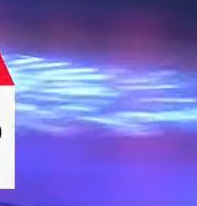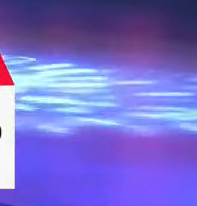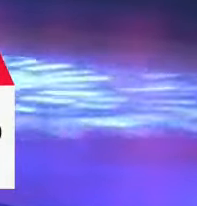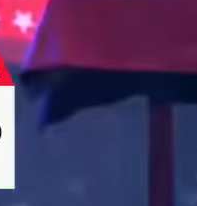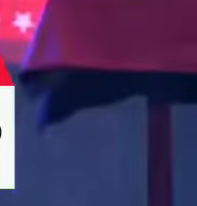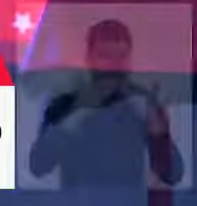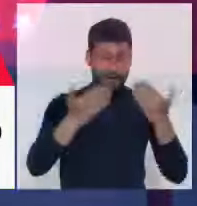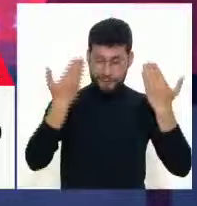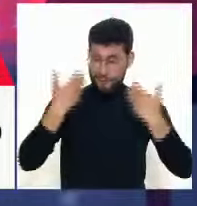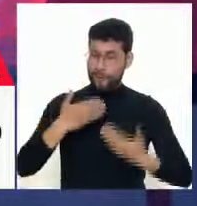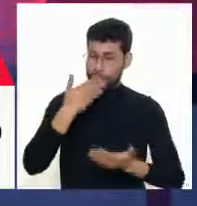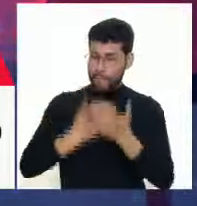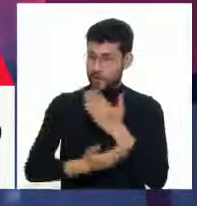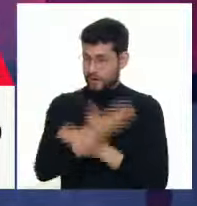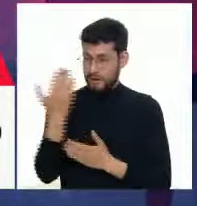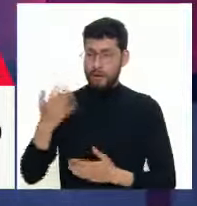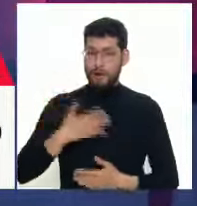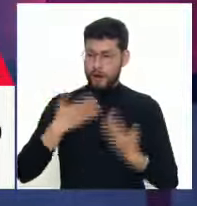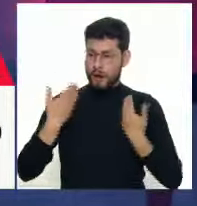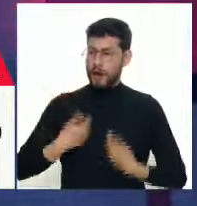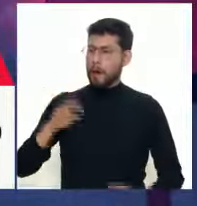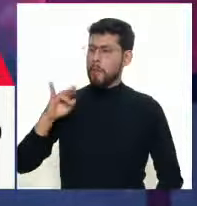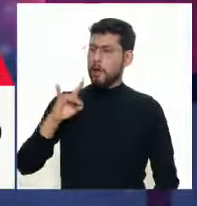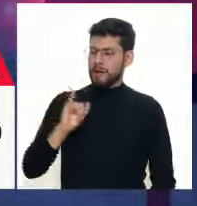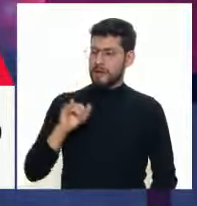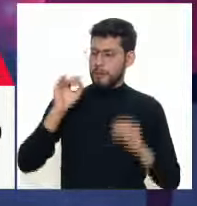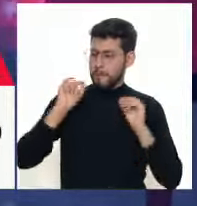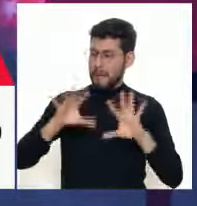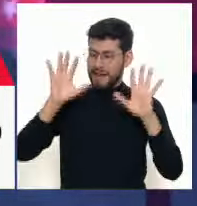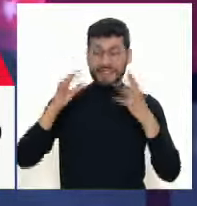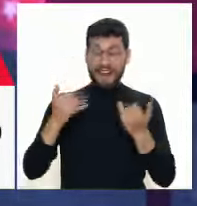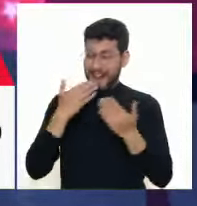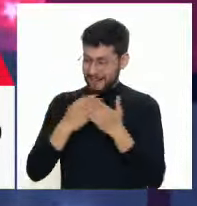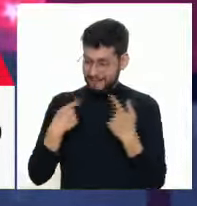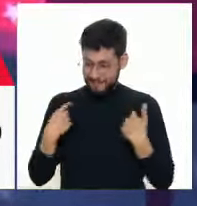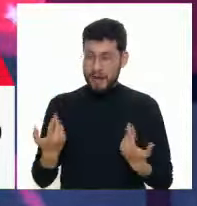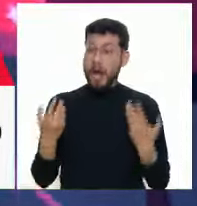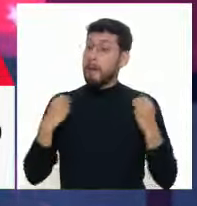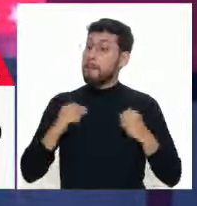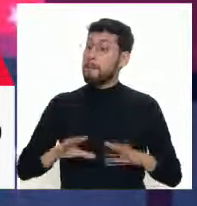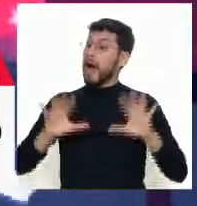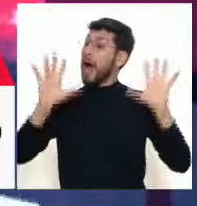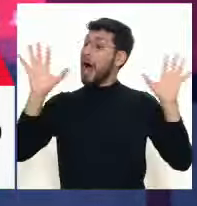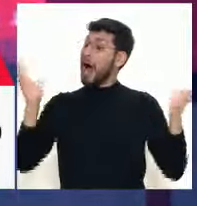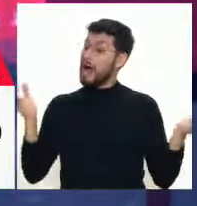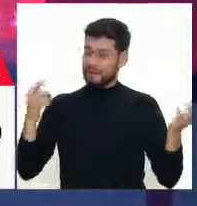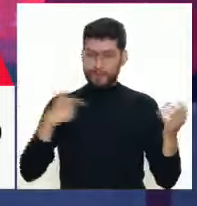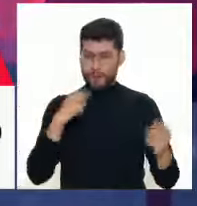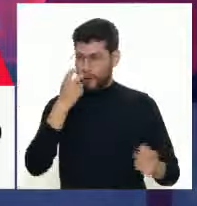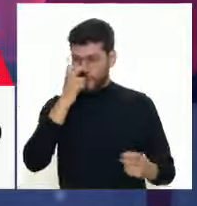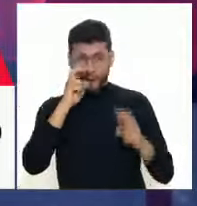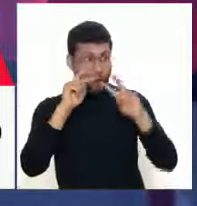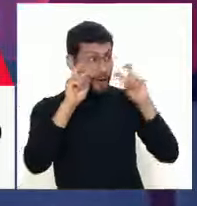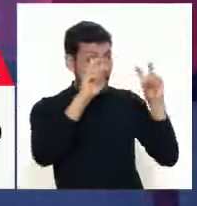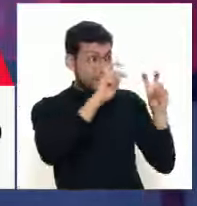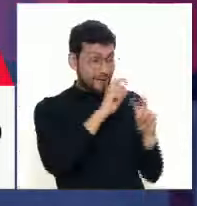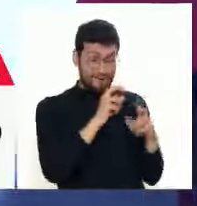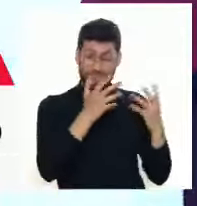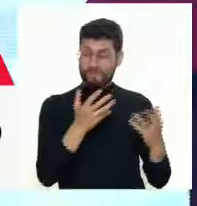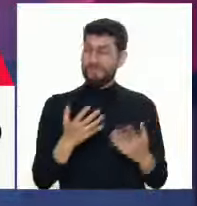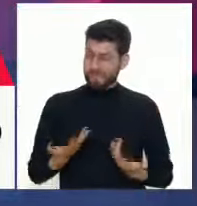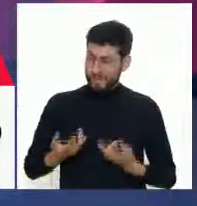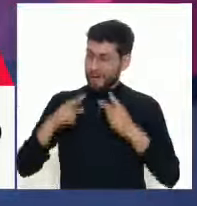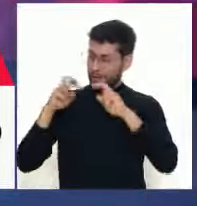Yo soy el mago Biondi y el día de hoy estoy muy contento de estar aquí con todos ustedes. Los magos desarrollamos la curiosidad, ese instinto por